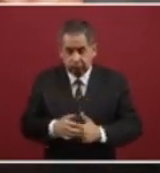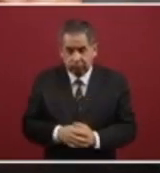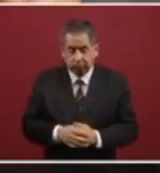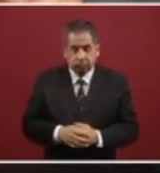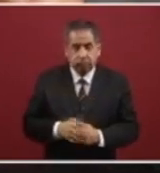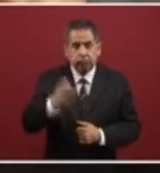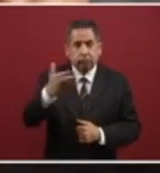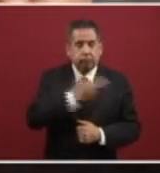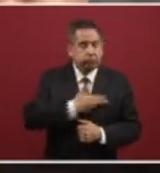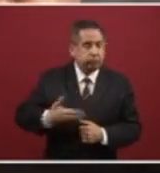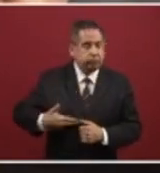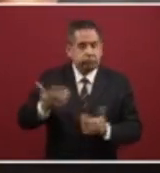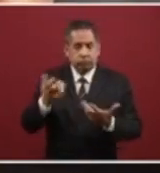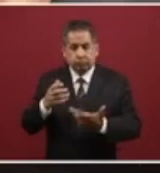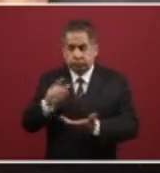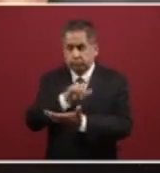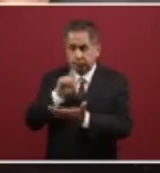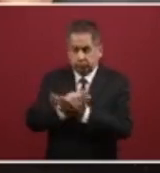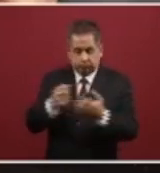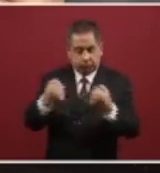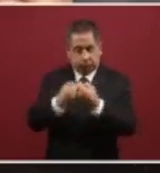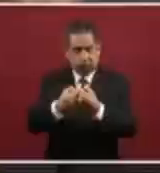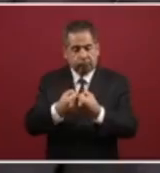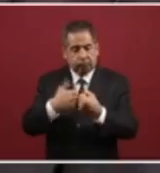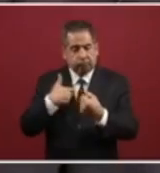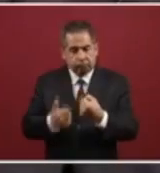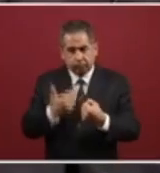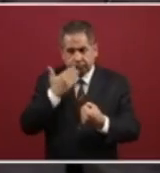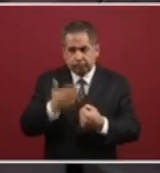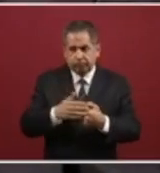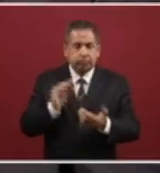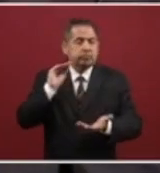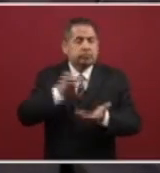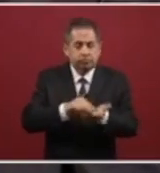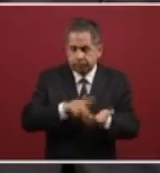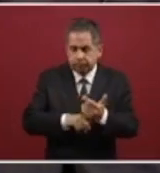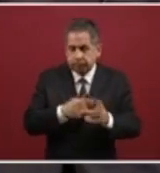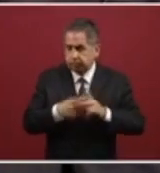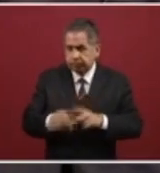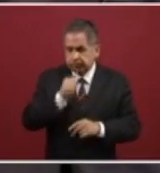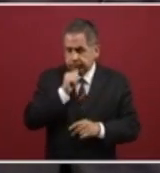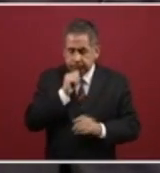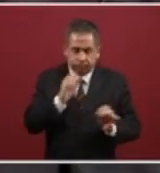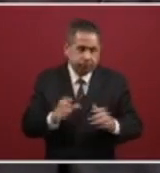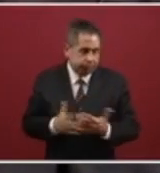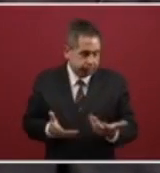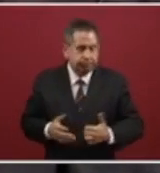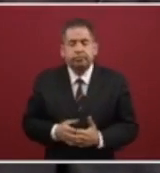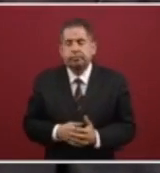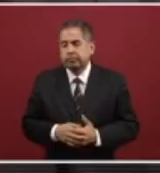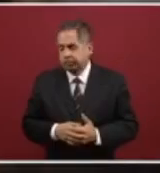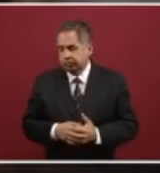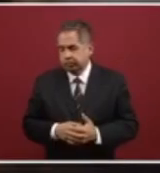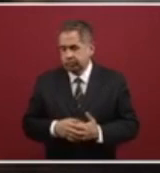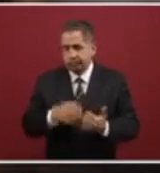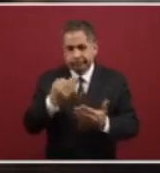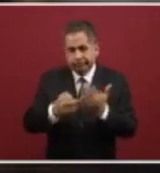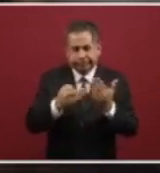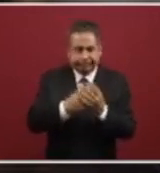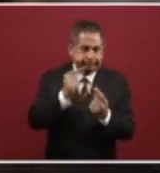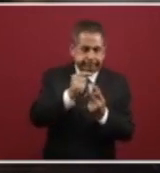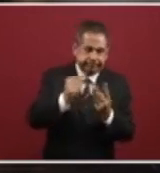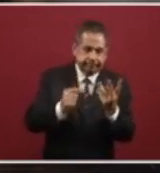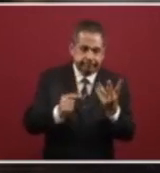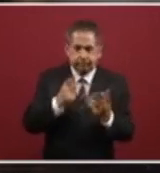presidente hizo la ley de fomento fronterizo. Qué bueno. No se ha implementado. Hay muchos cabos sueltos.